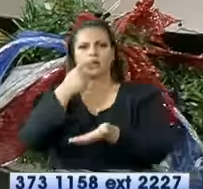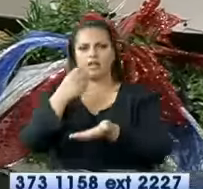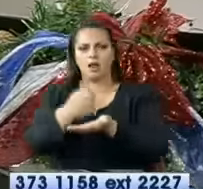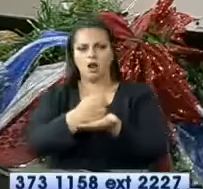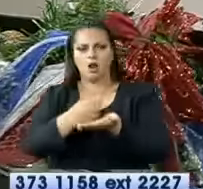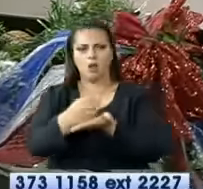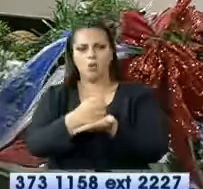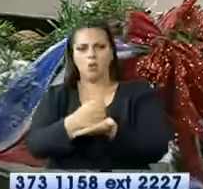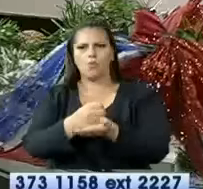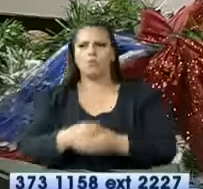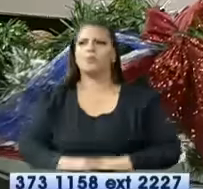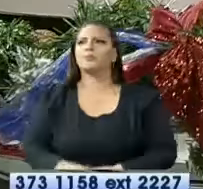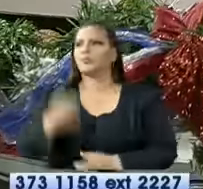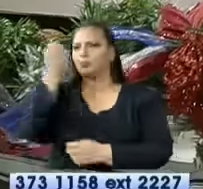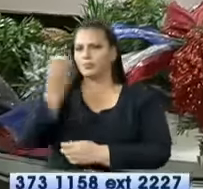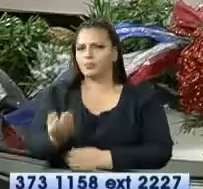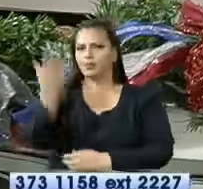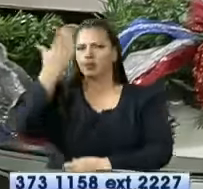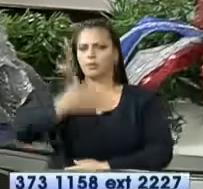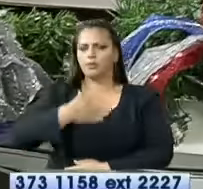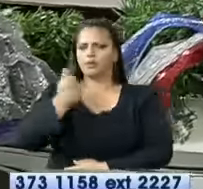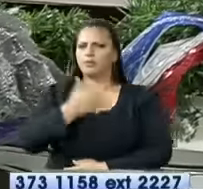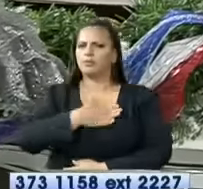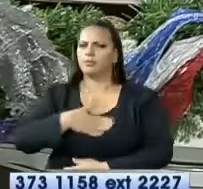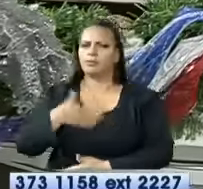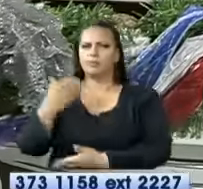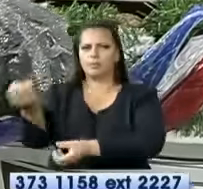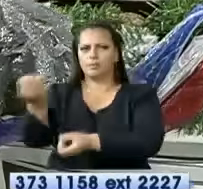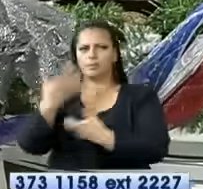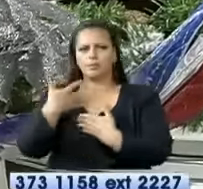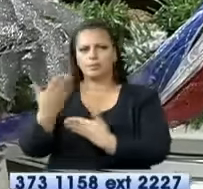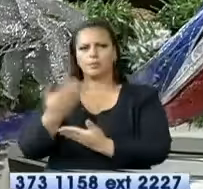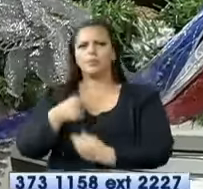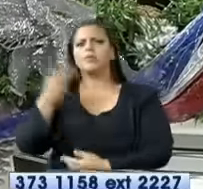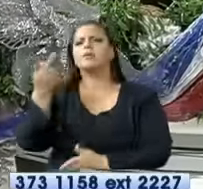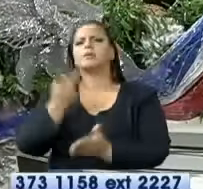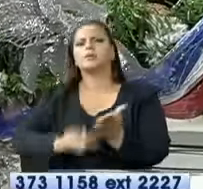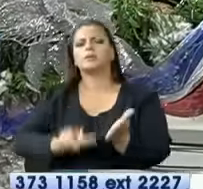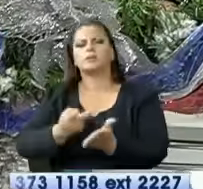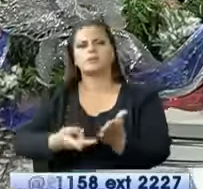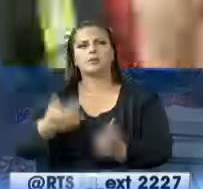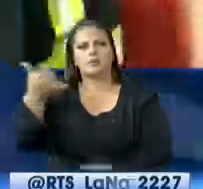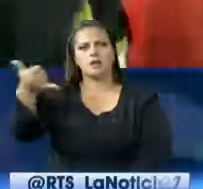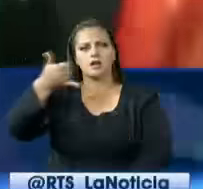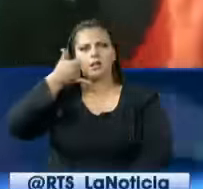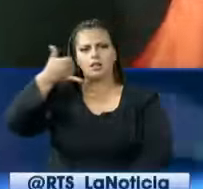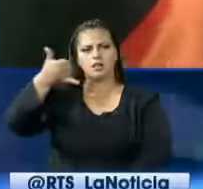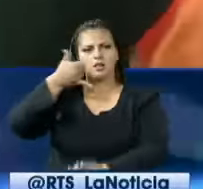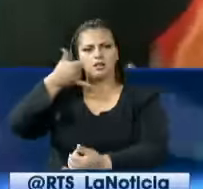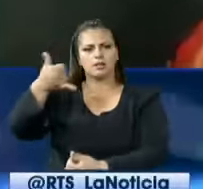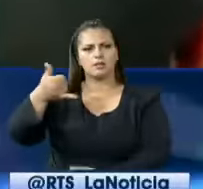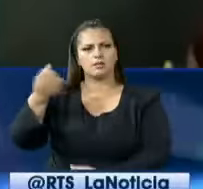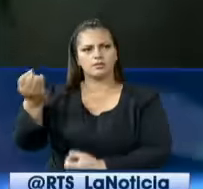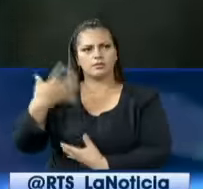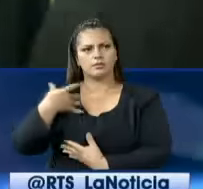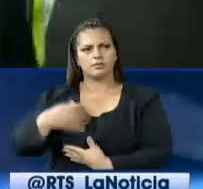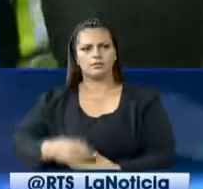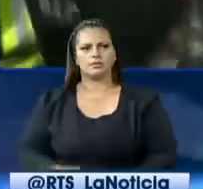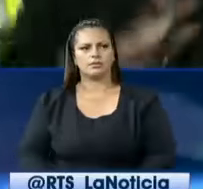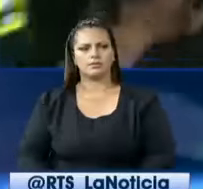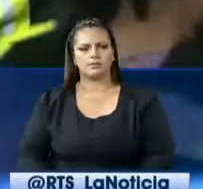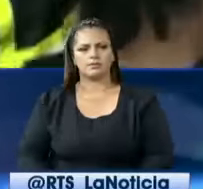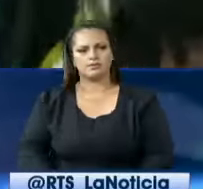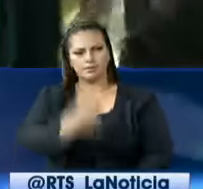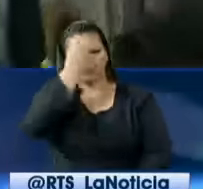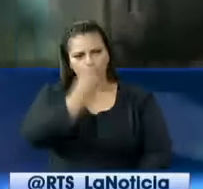está? Coméntenos o infórmenos cuáles son las novedades allá en esa provincia. Adelante. Buenos